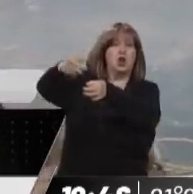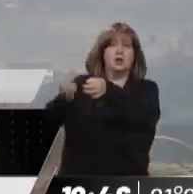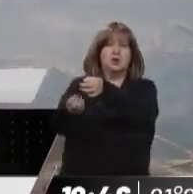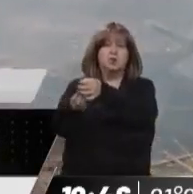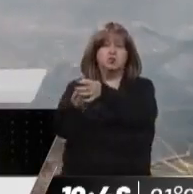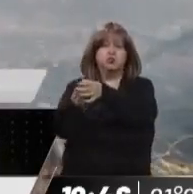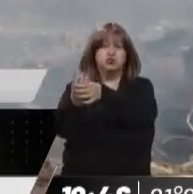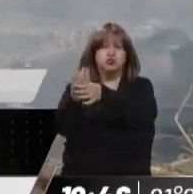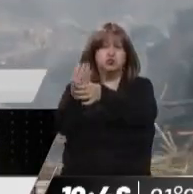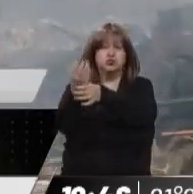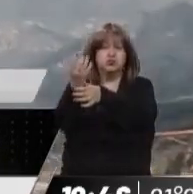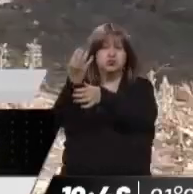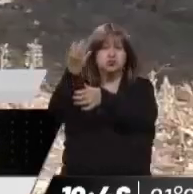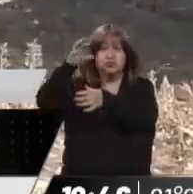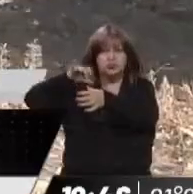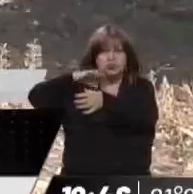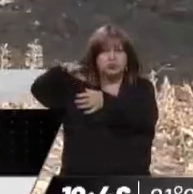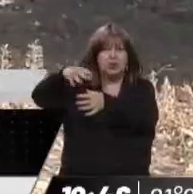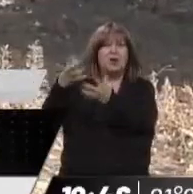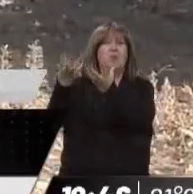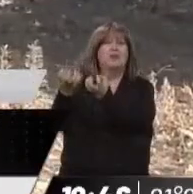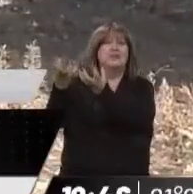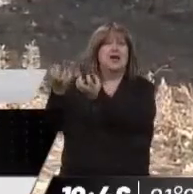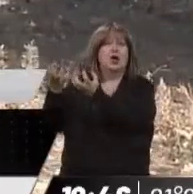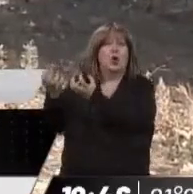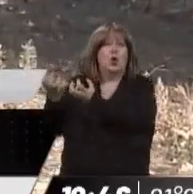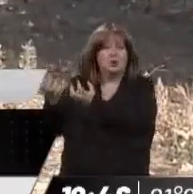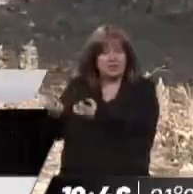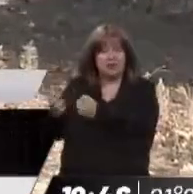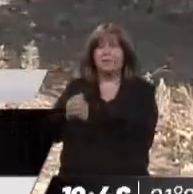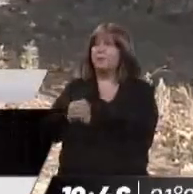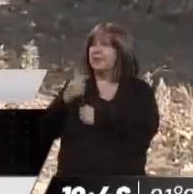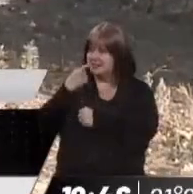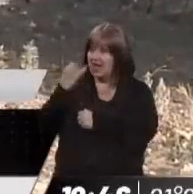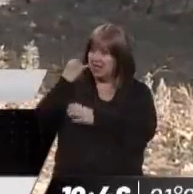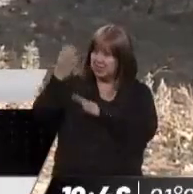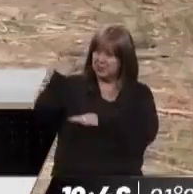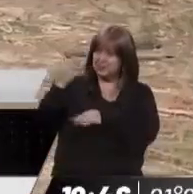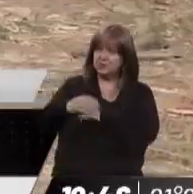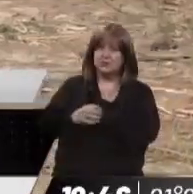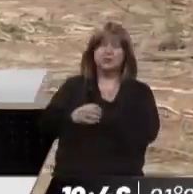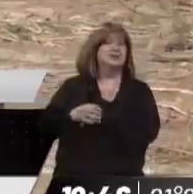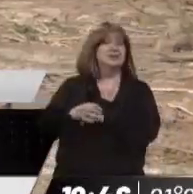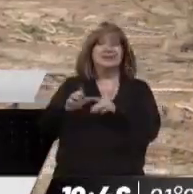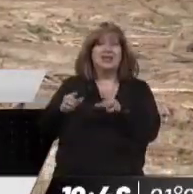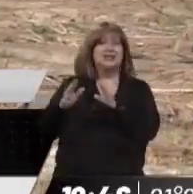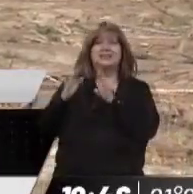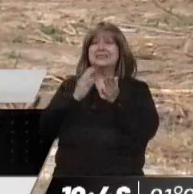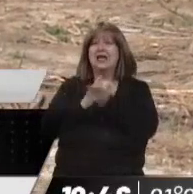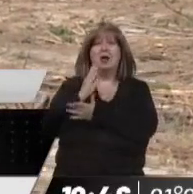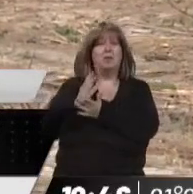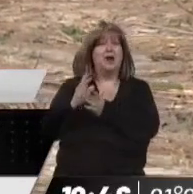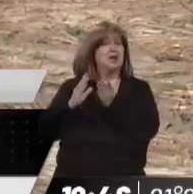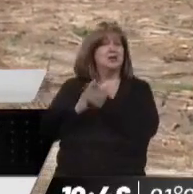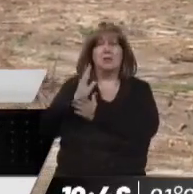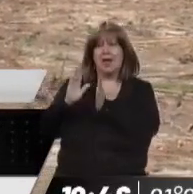prende fuego las plantas secas de las plantas. ¿Ha pasado otras veces esto? Sí, esto, el campo de al lado se prende todos